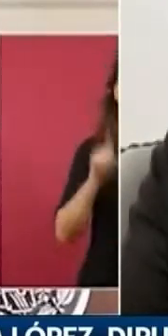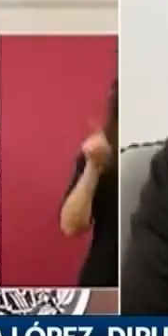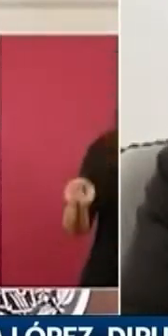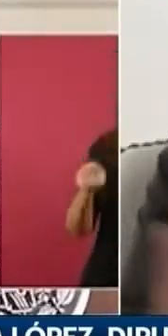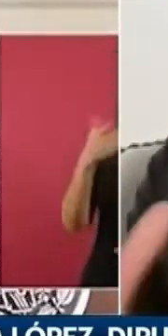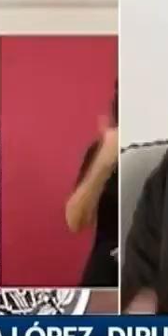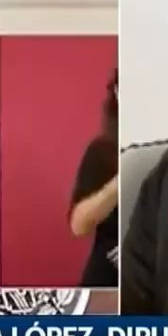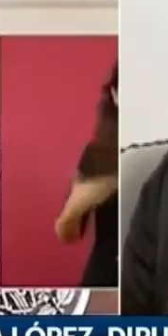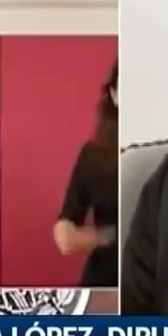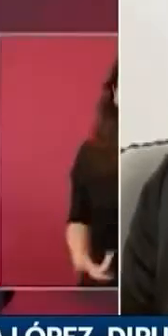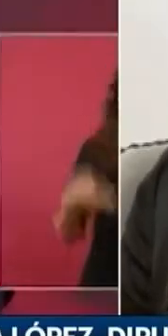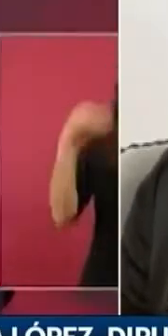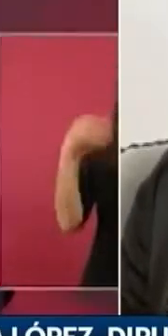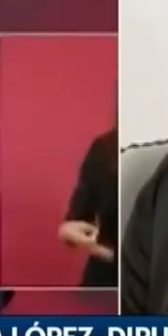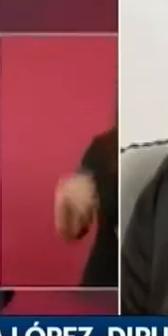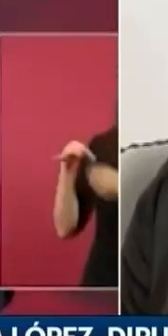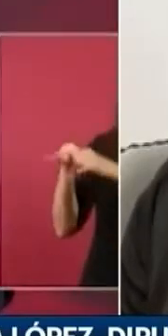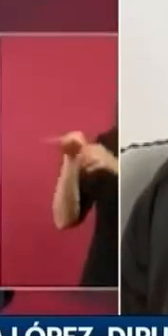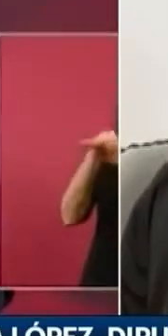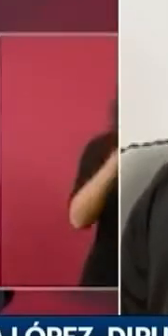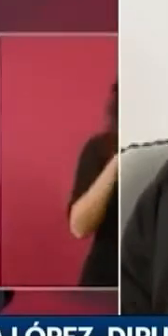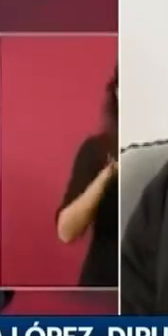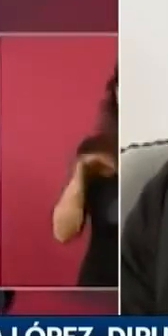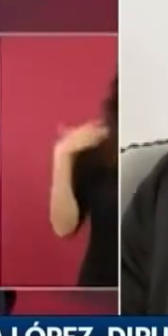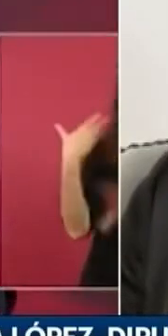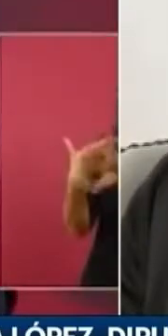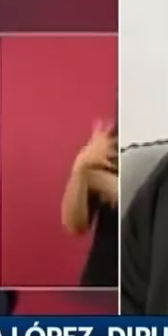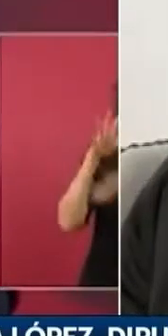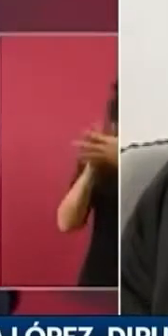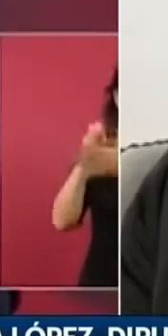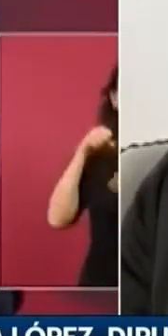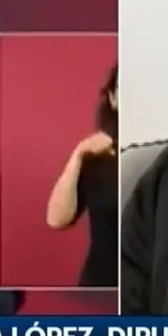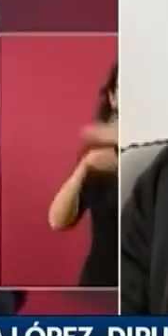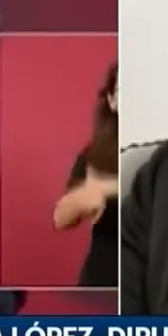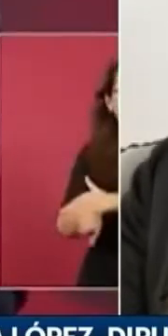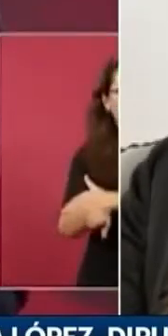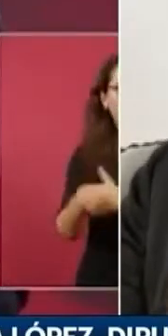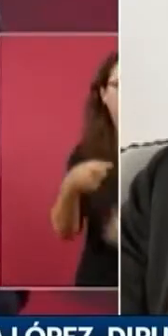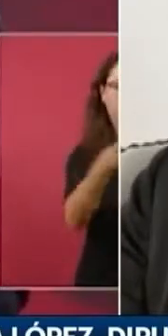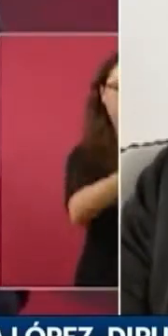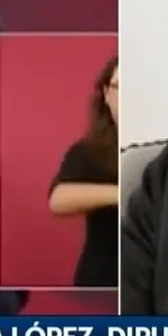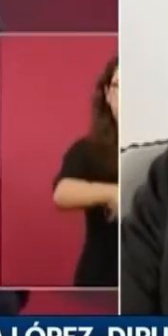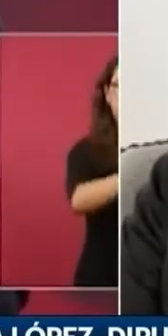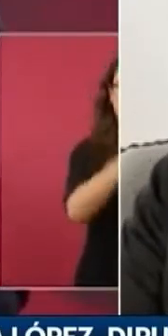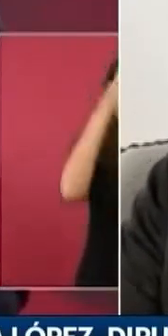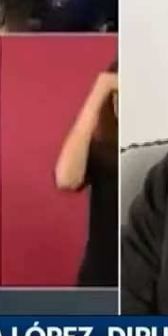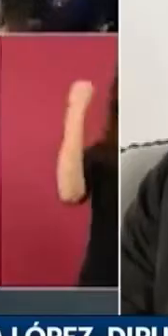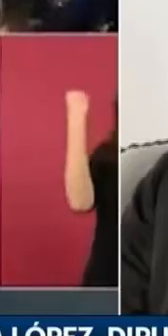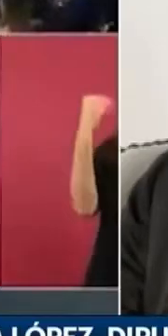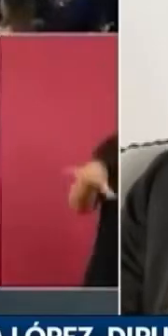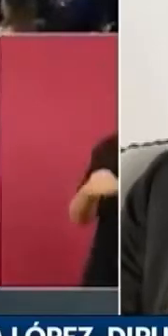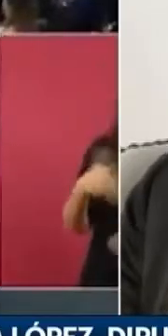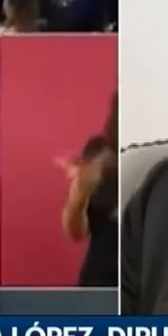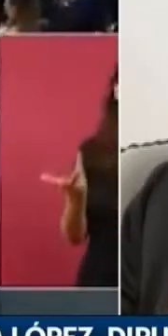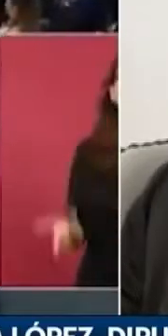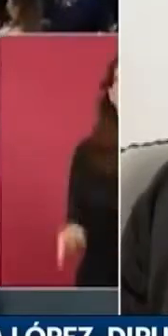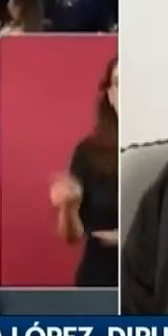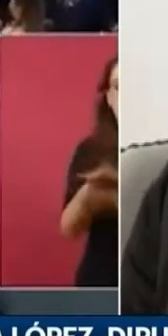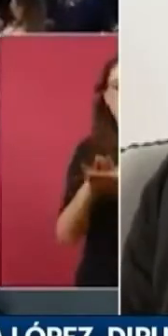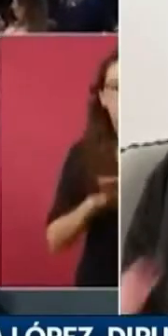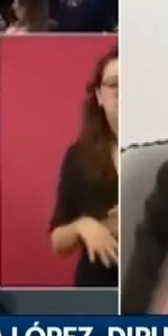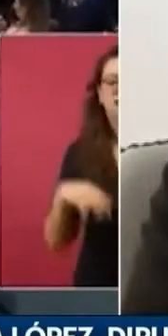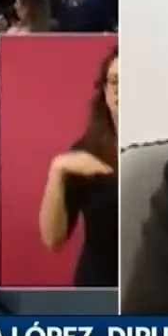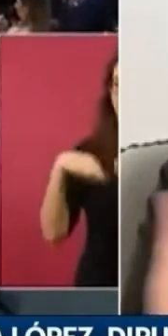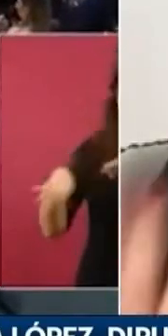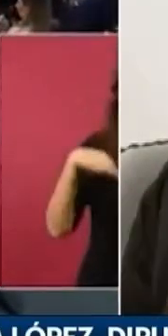Perú. Pues no debe de ser en ninguna manera una concesión, es una obligación, es algo que ya está determinado,